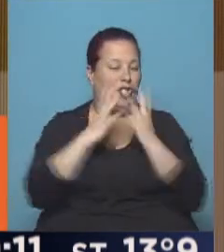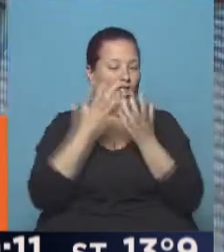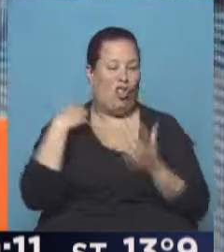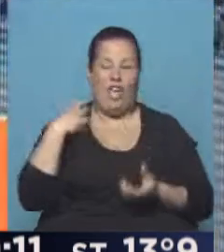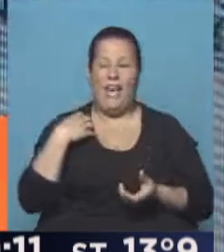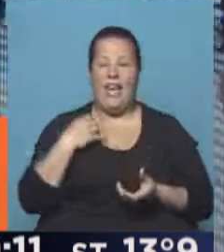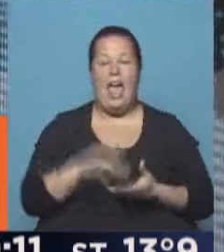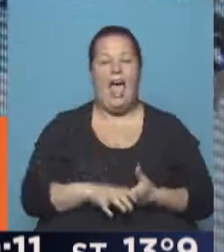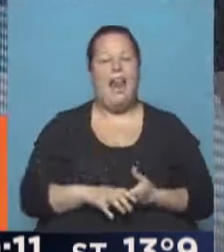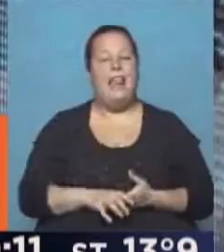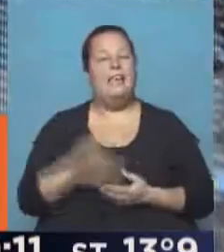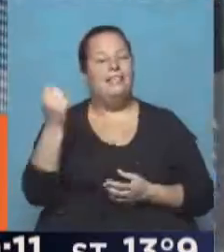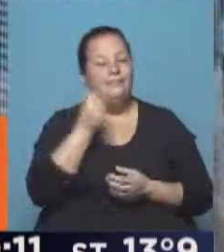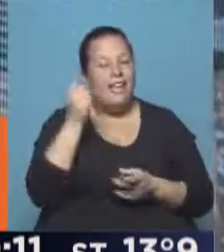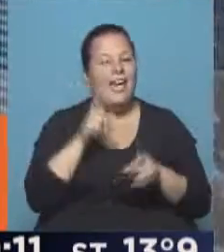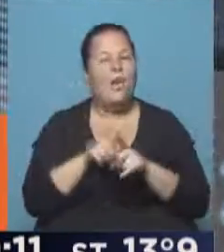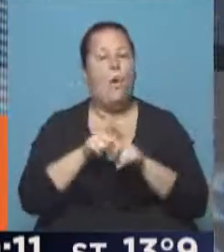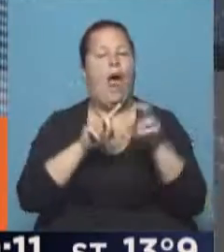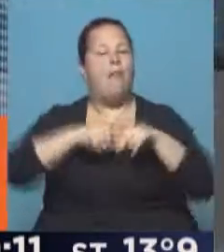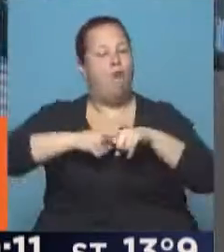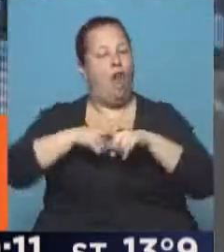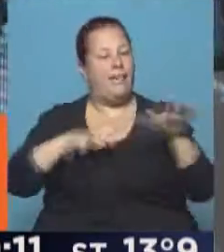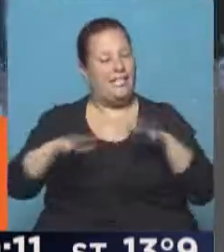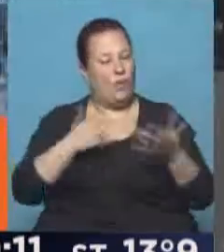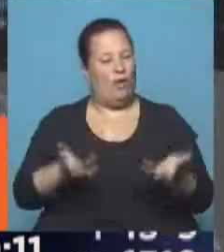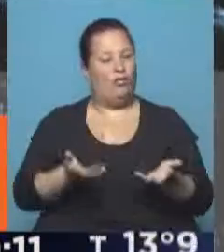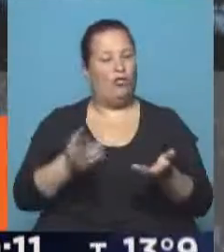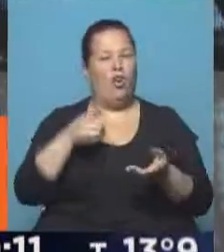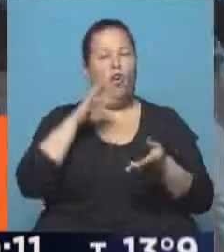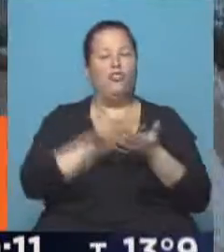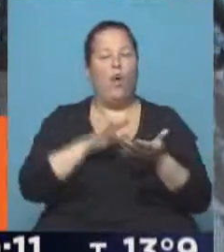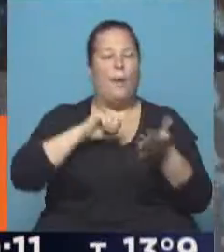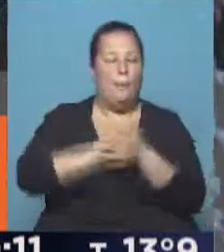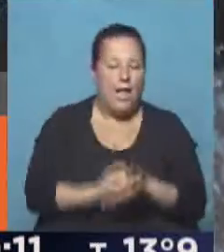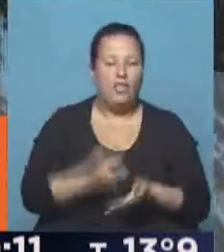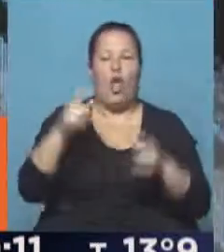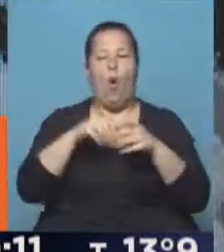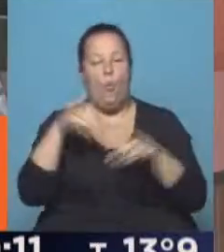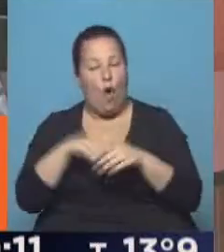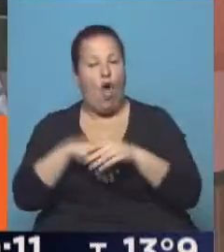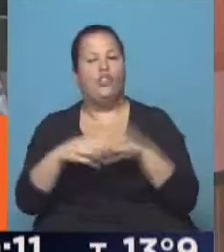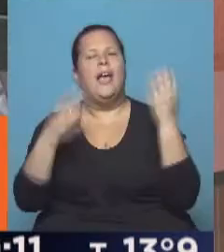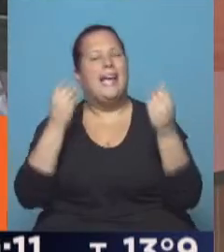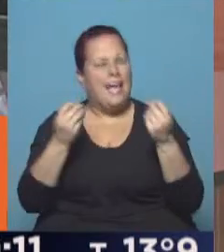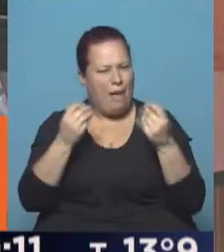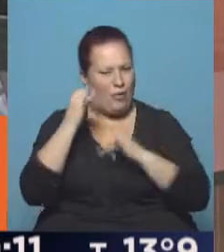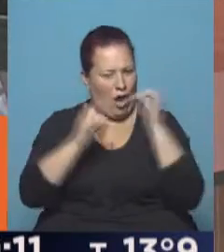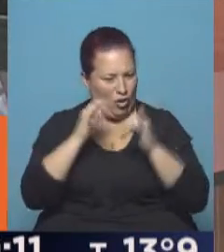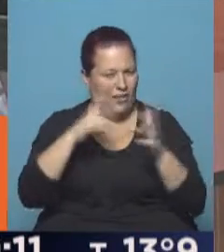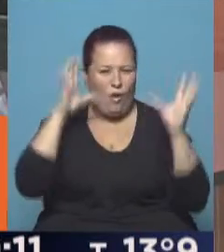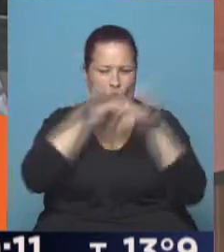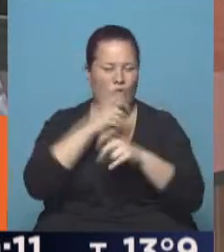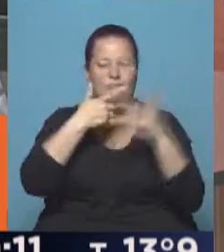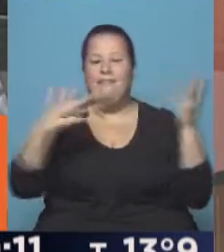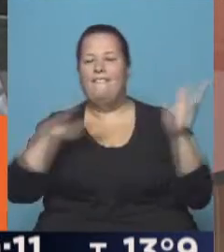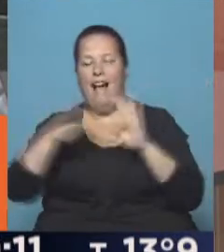general, se intenta politizar la situación a través de las presiones, de los votos. ¿Qué pasó? Pues vamos a contar por si no se perdieron